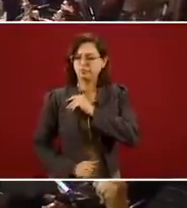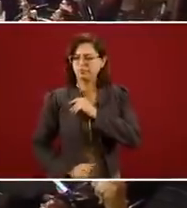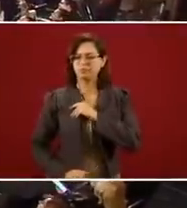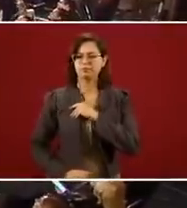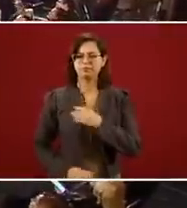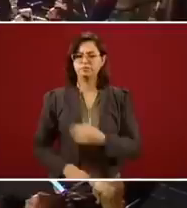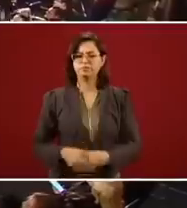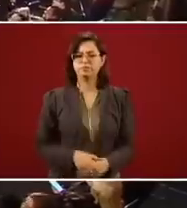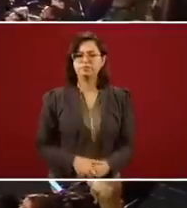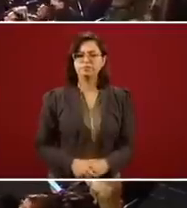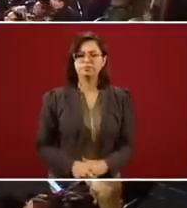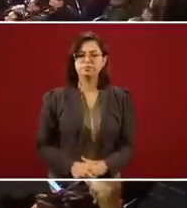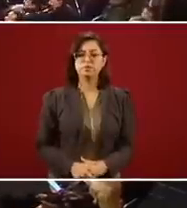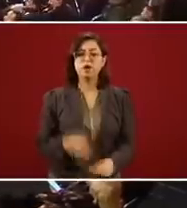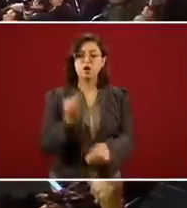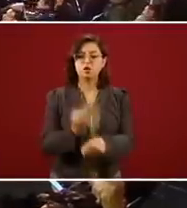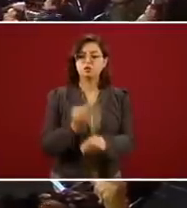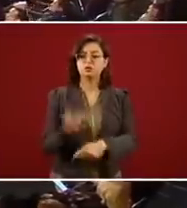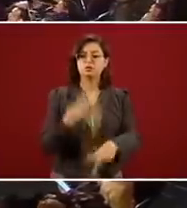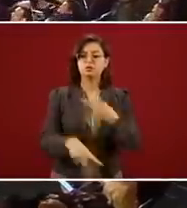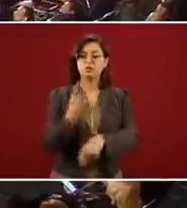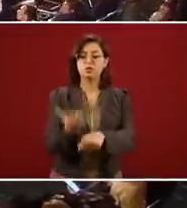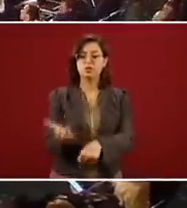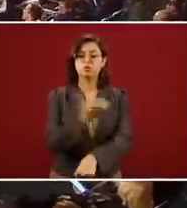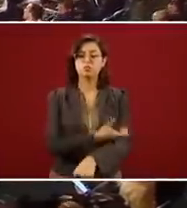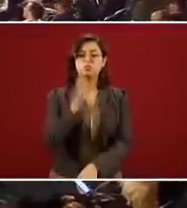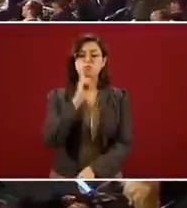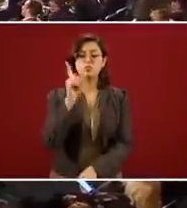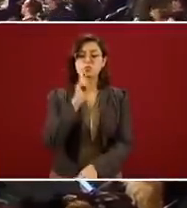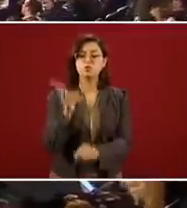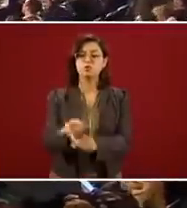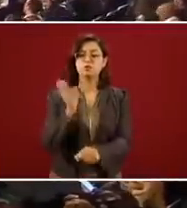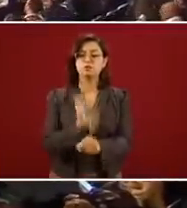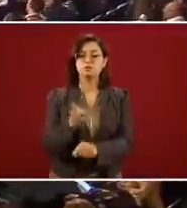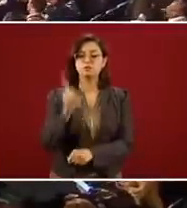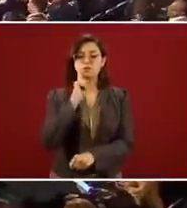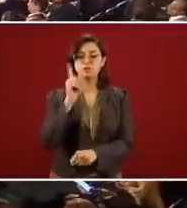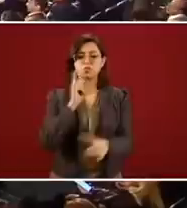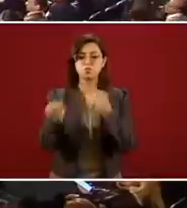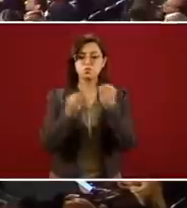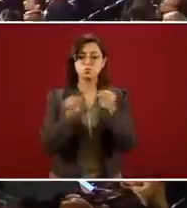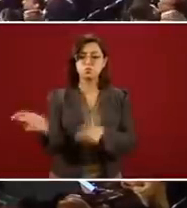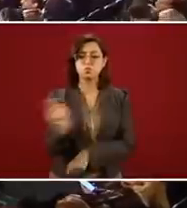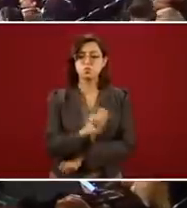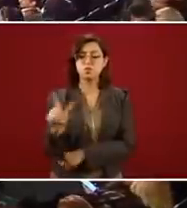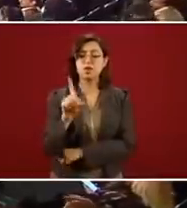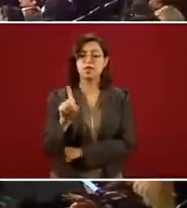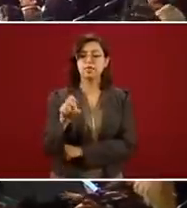qué fue lo que le dijo el presidente en relación justamente con este tema.